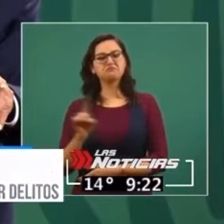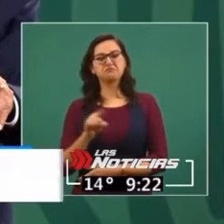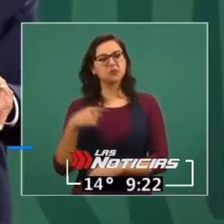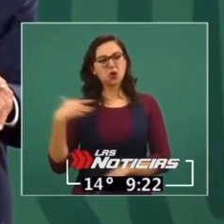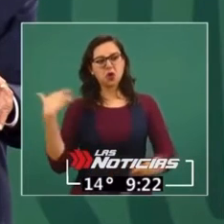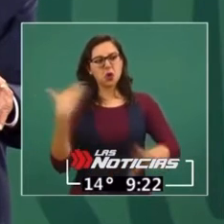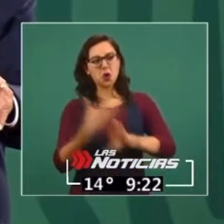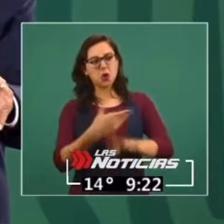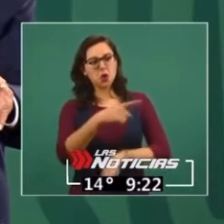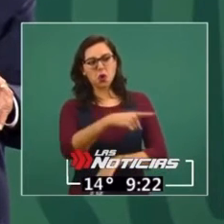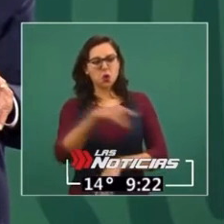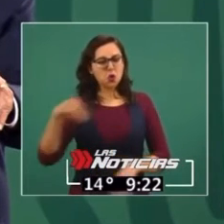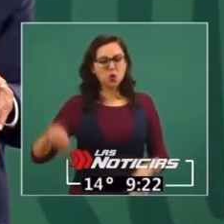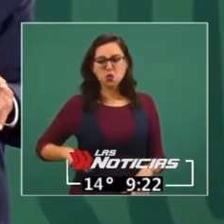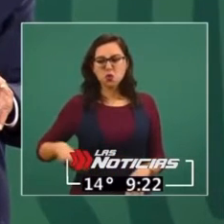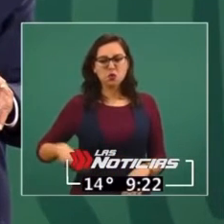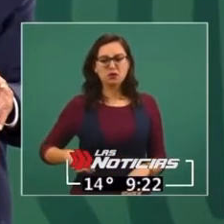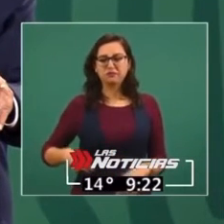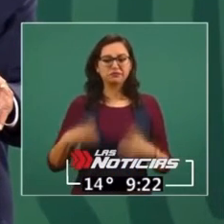fabrico